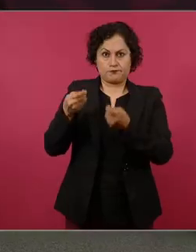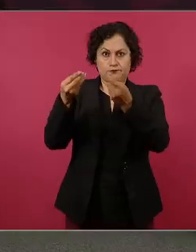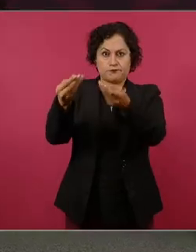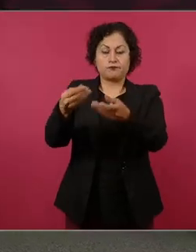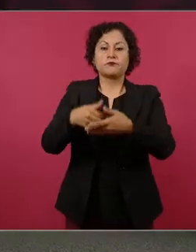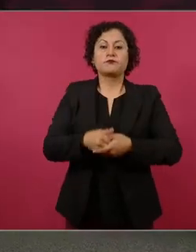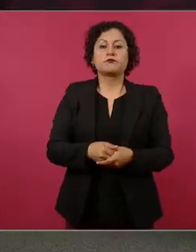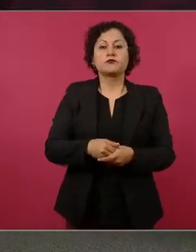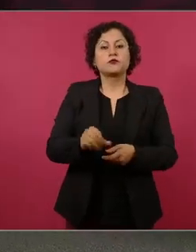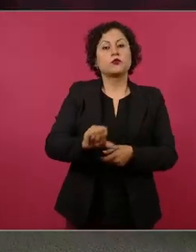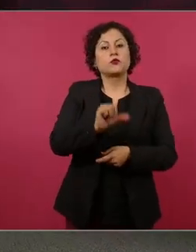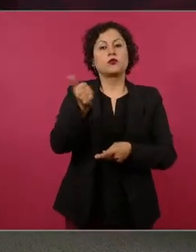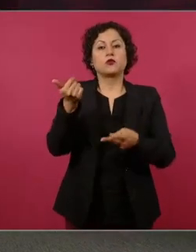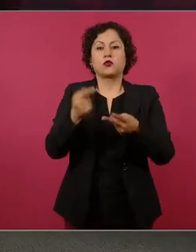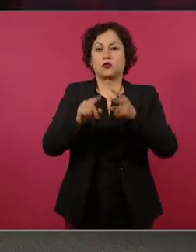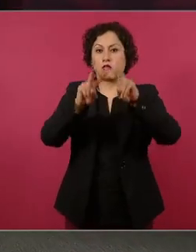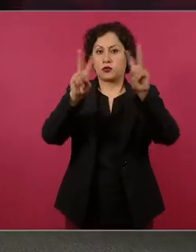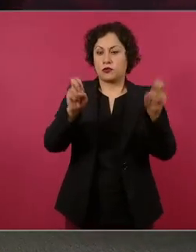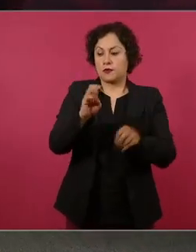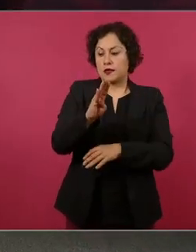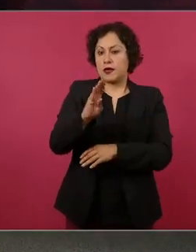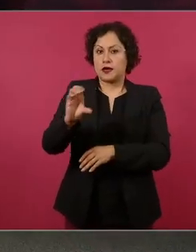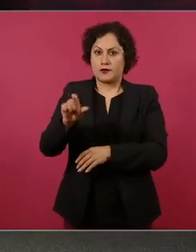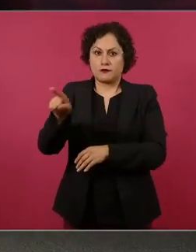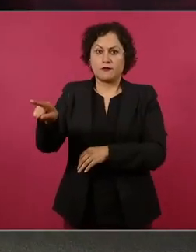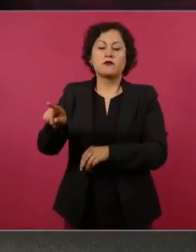lo de Baja California es Rosa Isela,